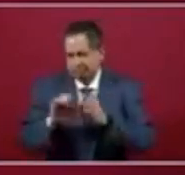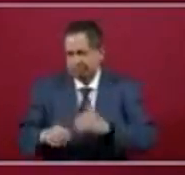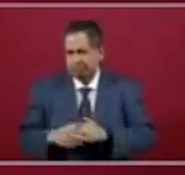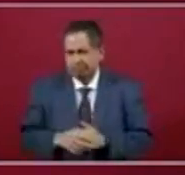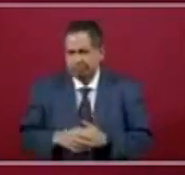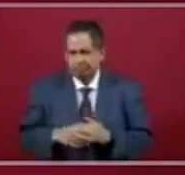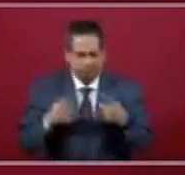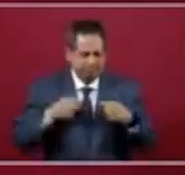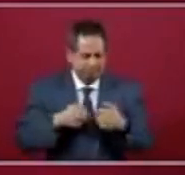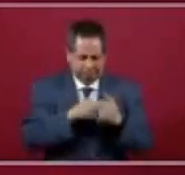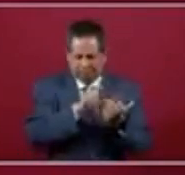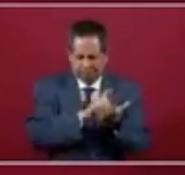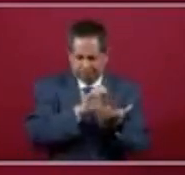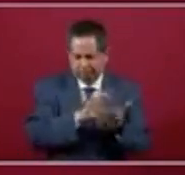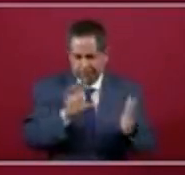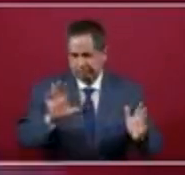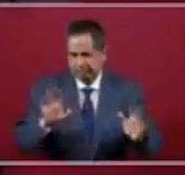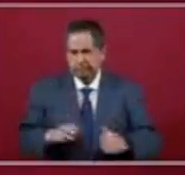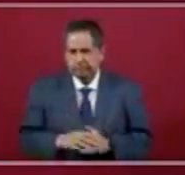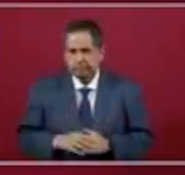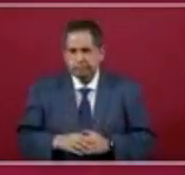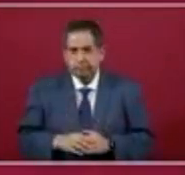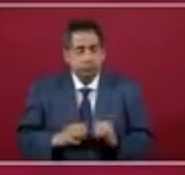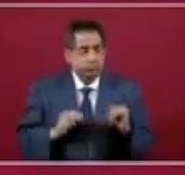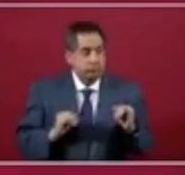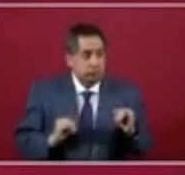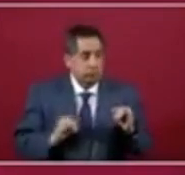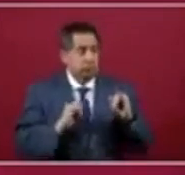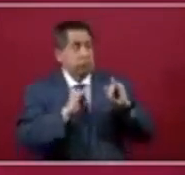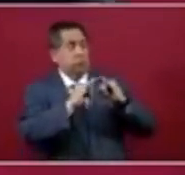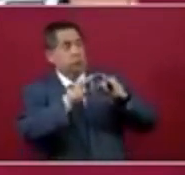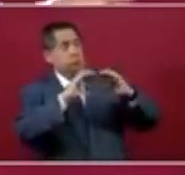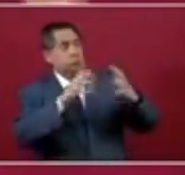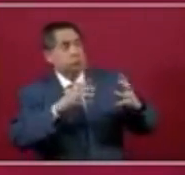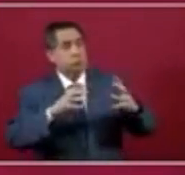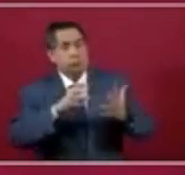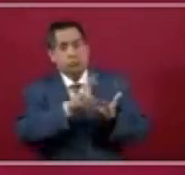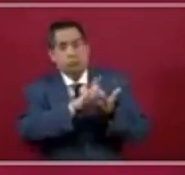personas con discapacidad, el Instituto de la Discapacidad,